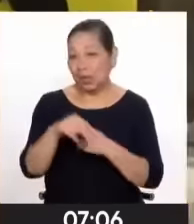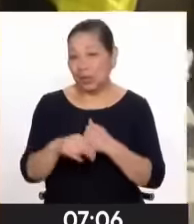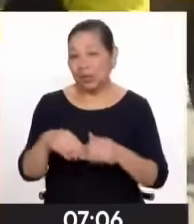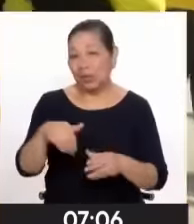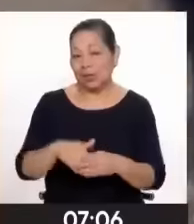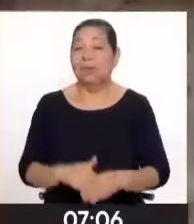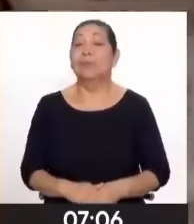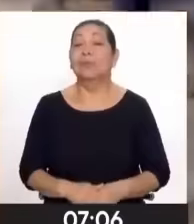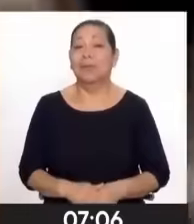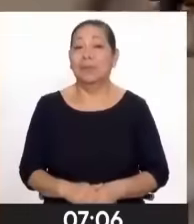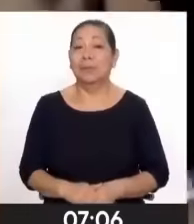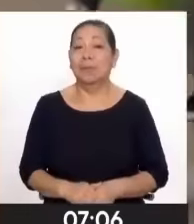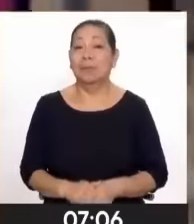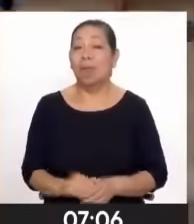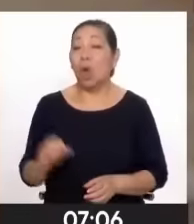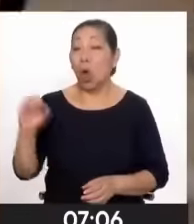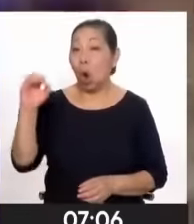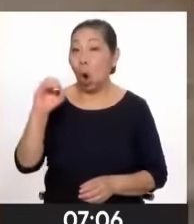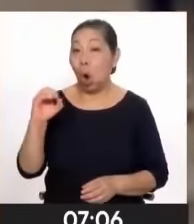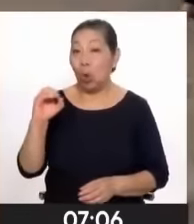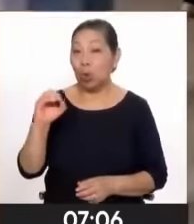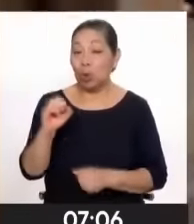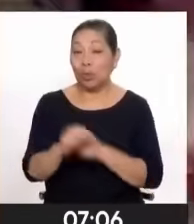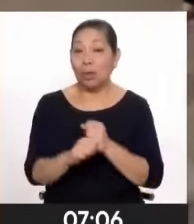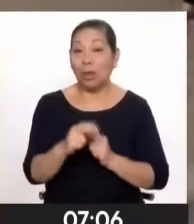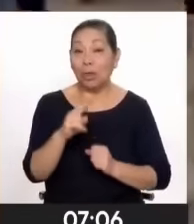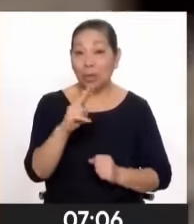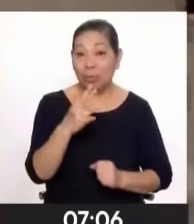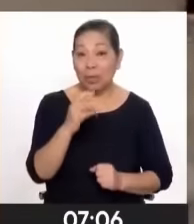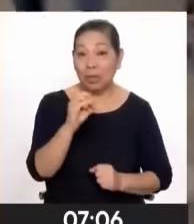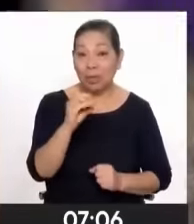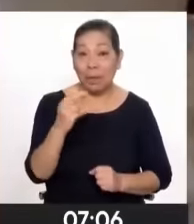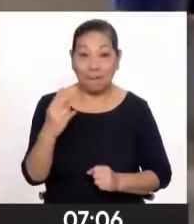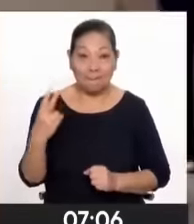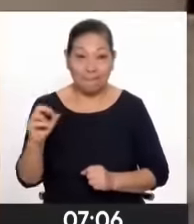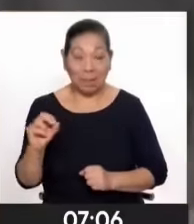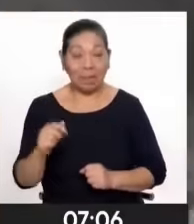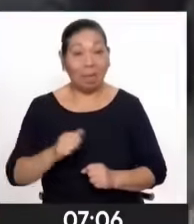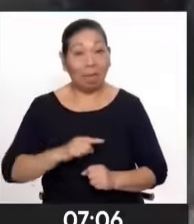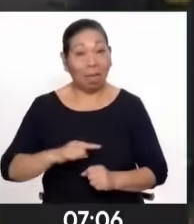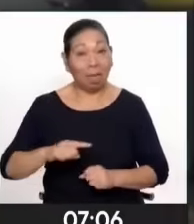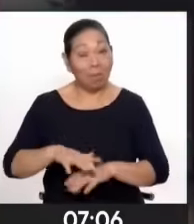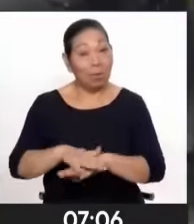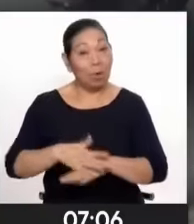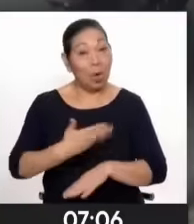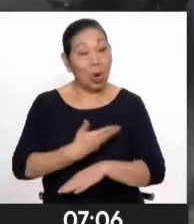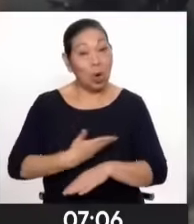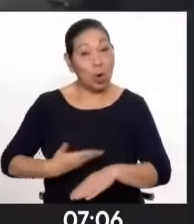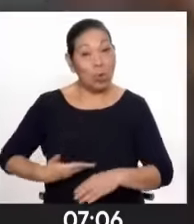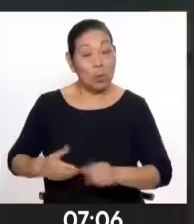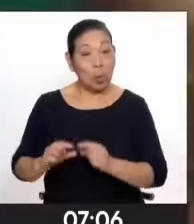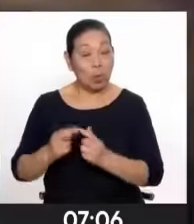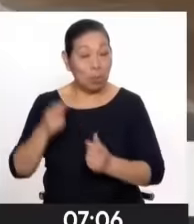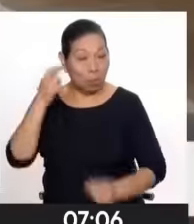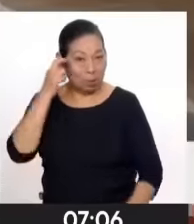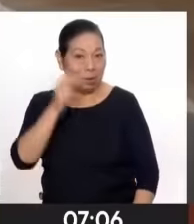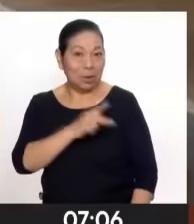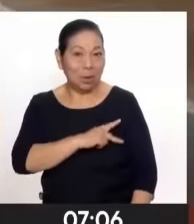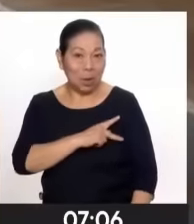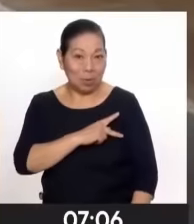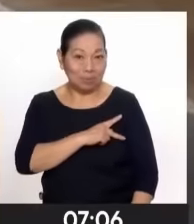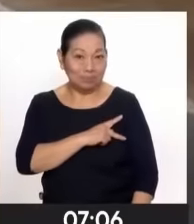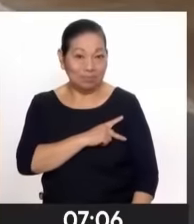de elecciones en octubre de 2020 fue presentado como jefe del plan de gobierno de fuerza popular